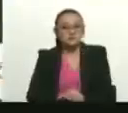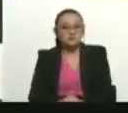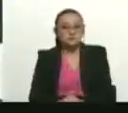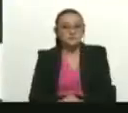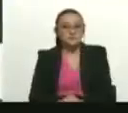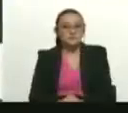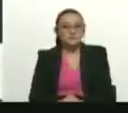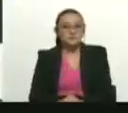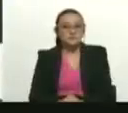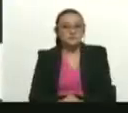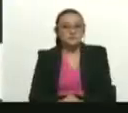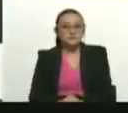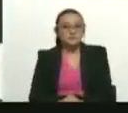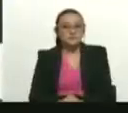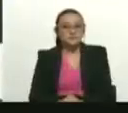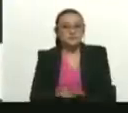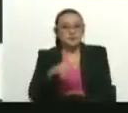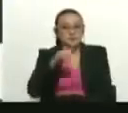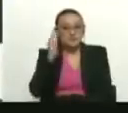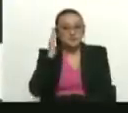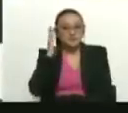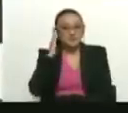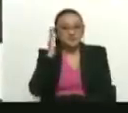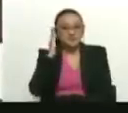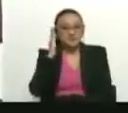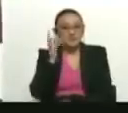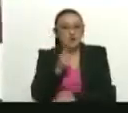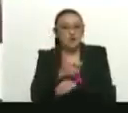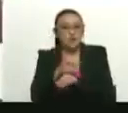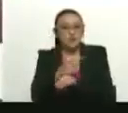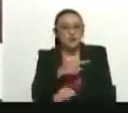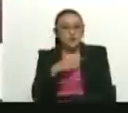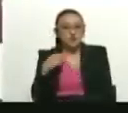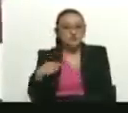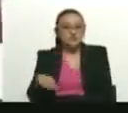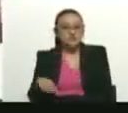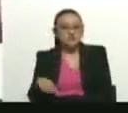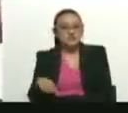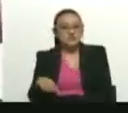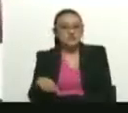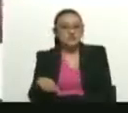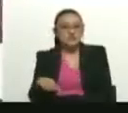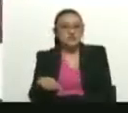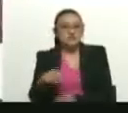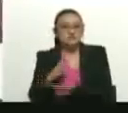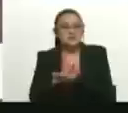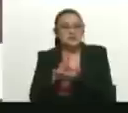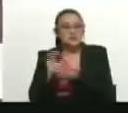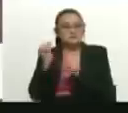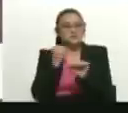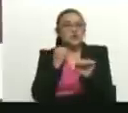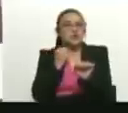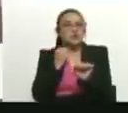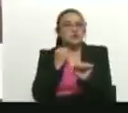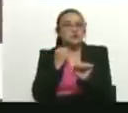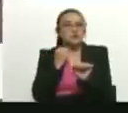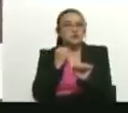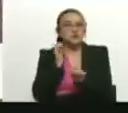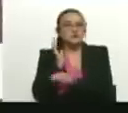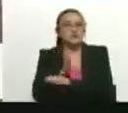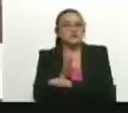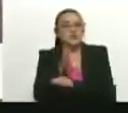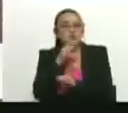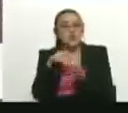Usted sabe que el gobierno de China siempre rechaza energéticamente las